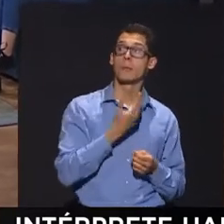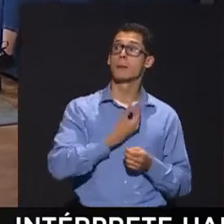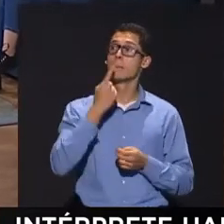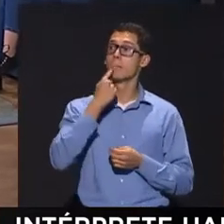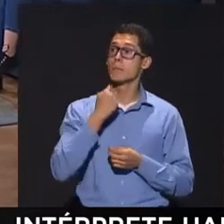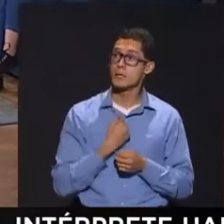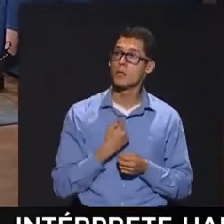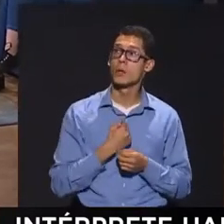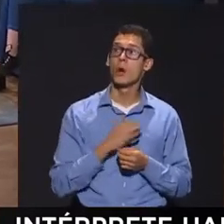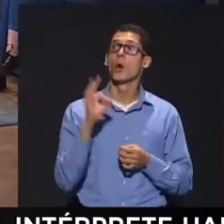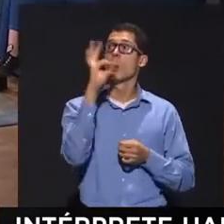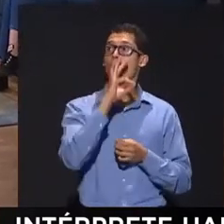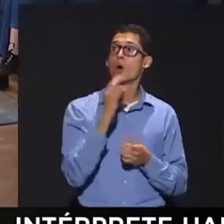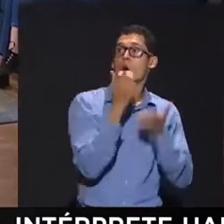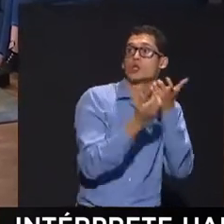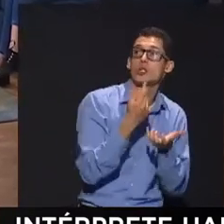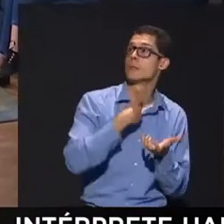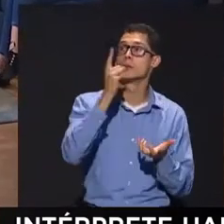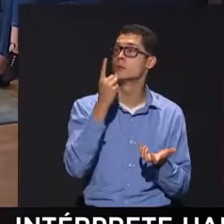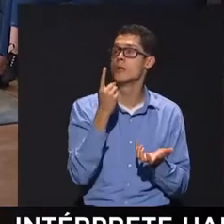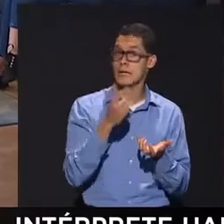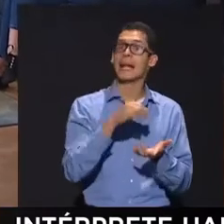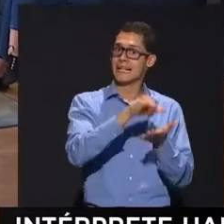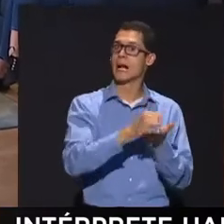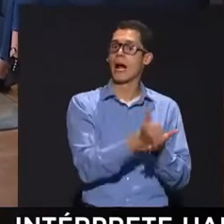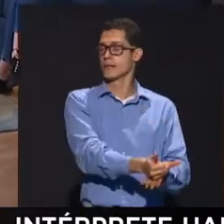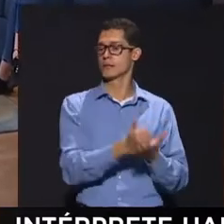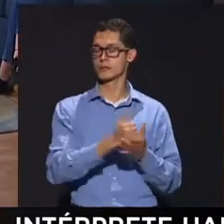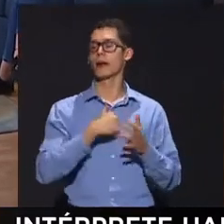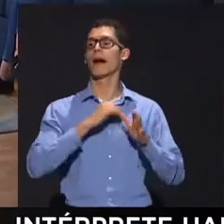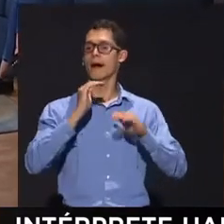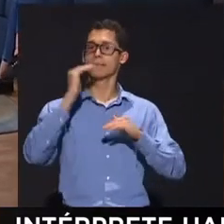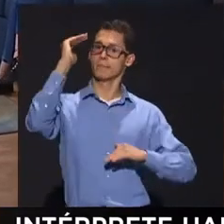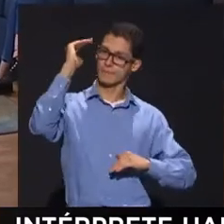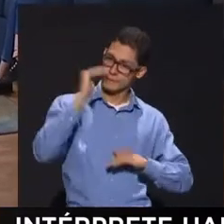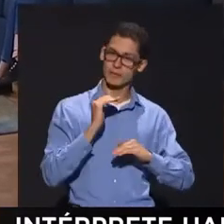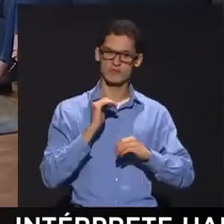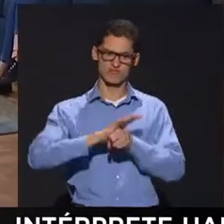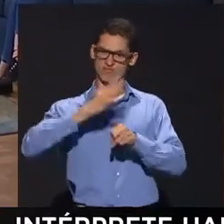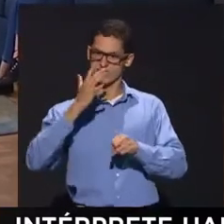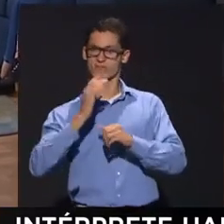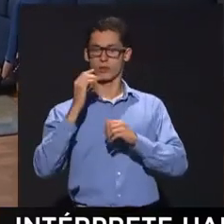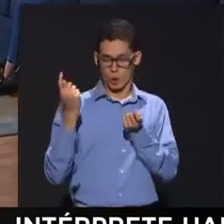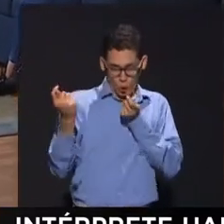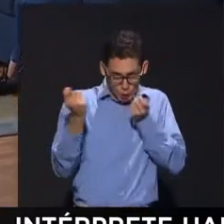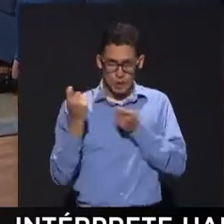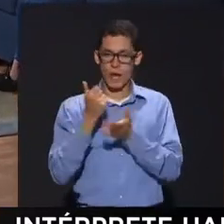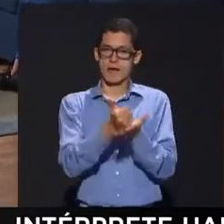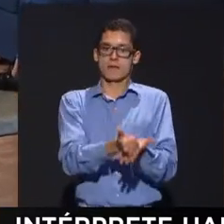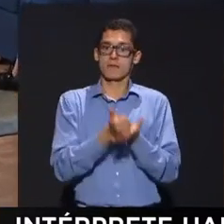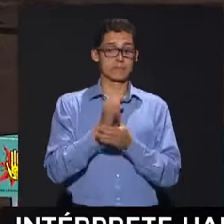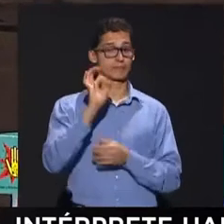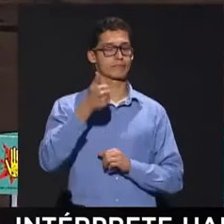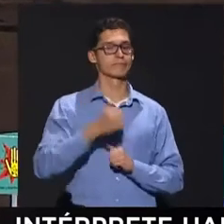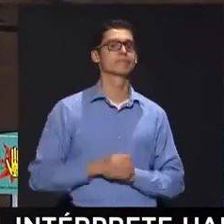inadecuado. Listo. La última, Luz Andrea. Bueno, los juegos son maravillosos para eso porque desarrollan